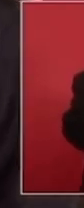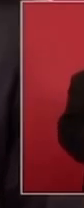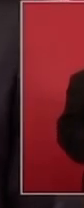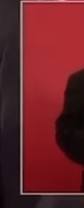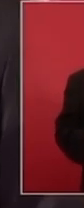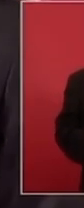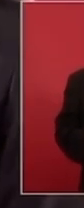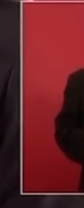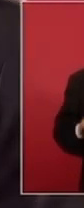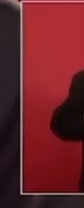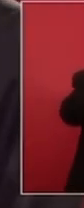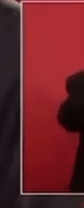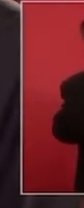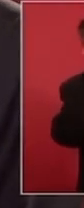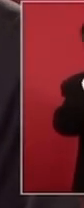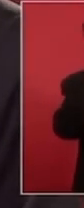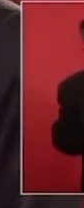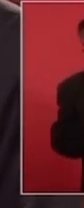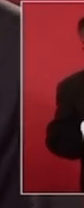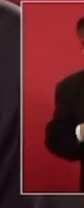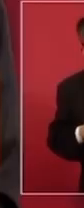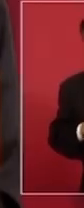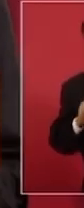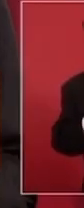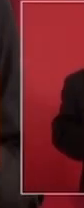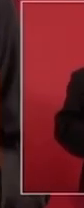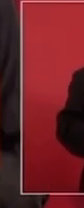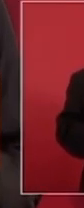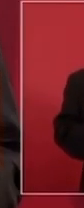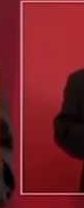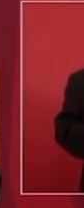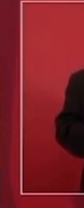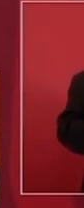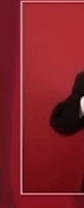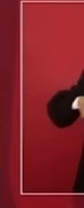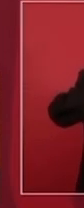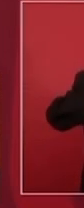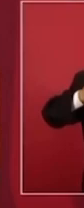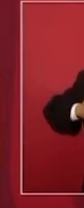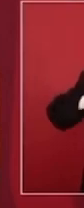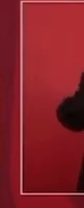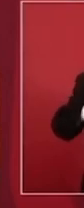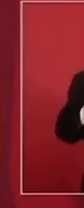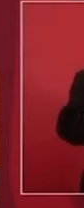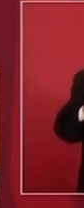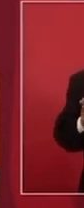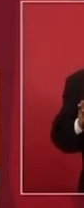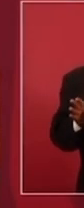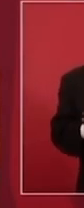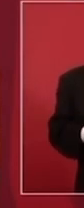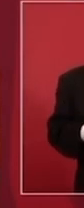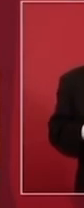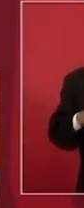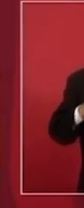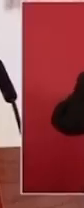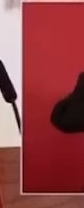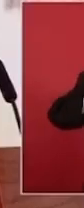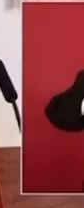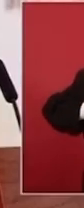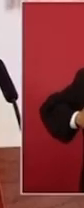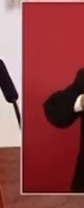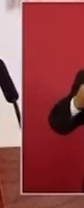de países extranjeros. Nos conducimos de conformidad con nuestros procesos